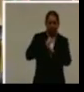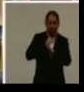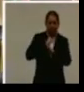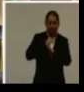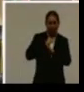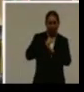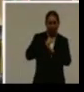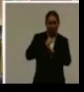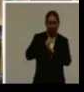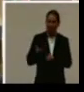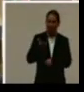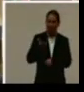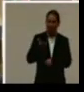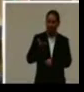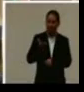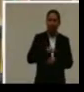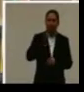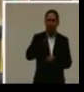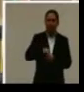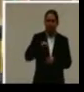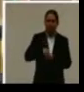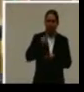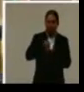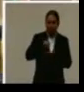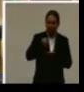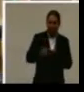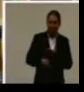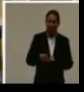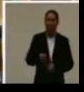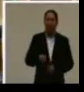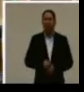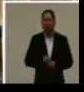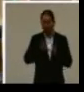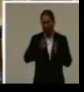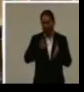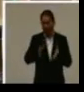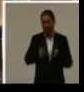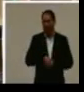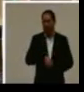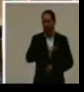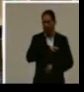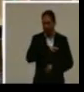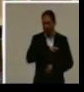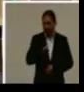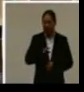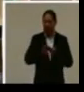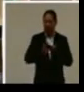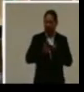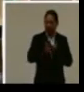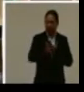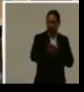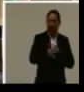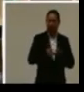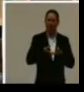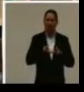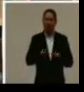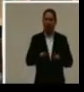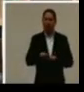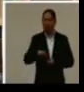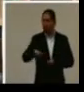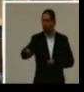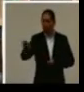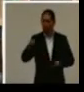en la pasada reforma electoral que nosotros aprobamos son suficientes para evitar que quien tenga desvío de recursos